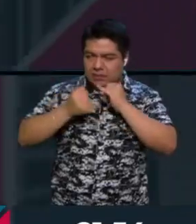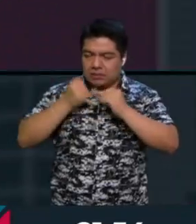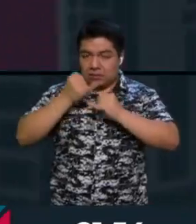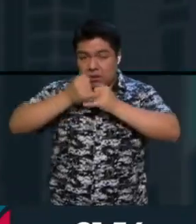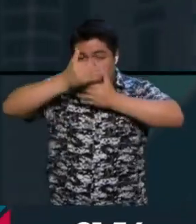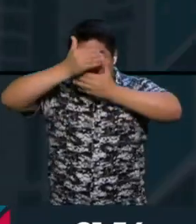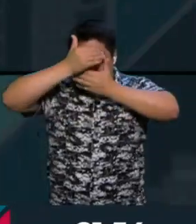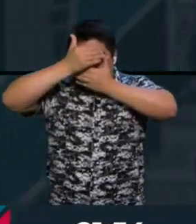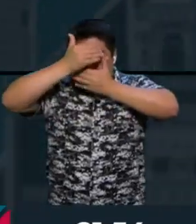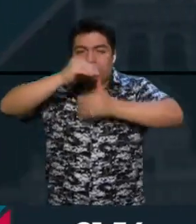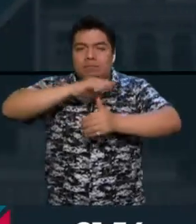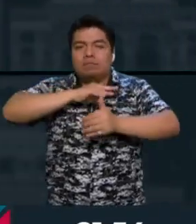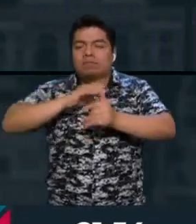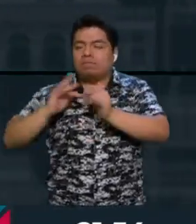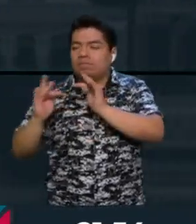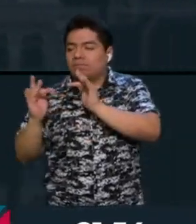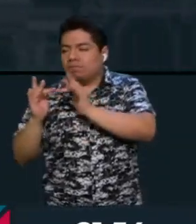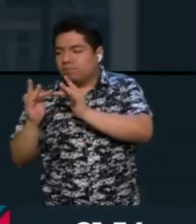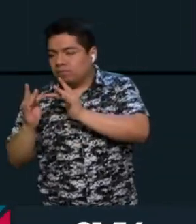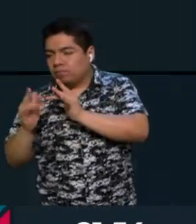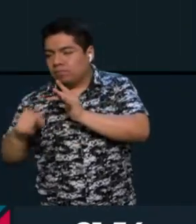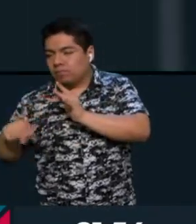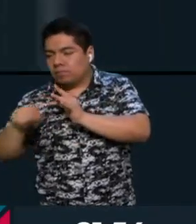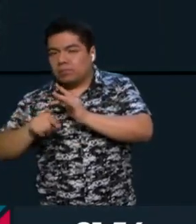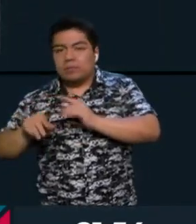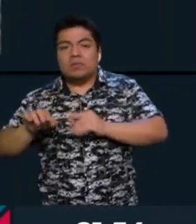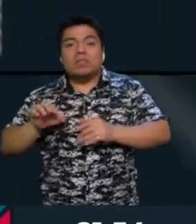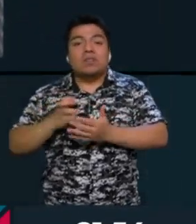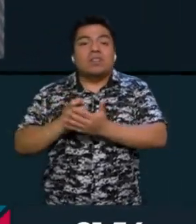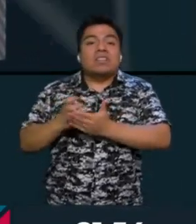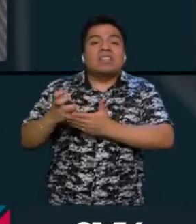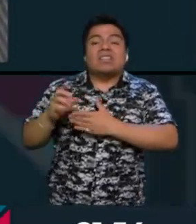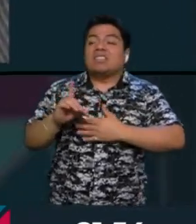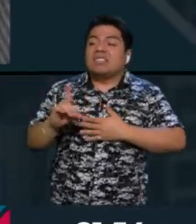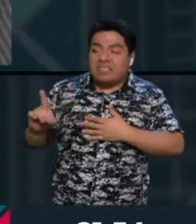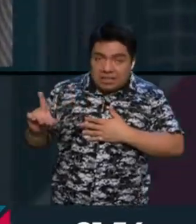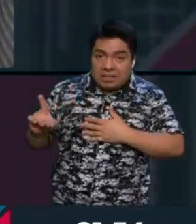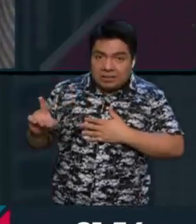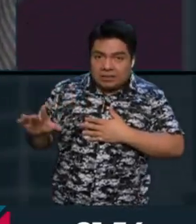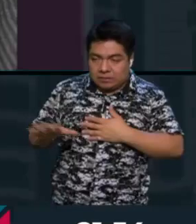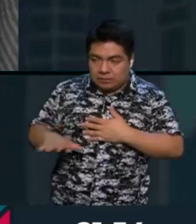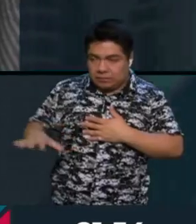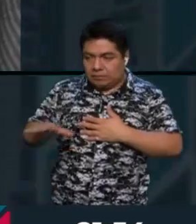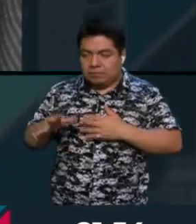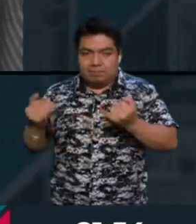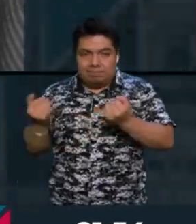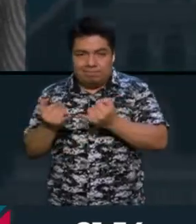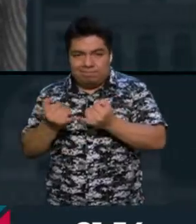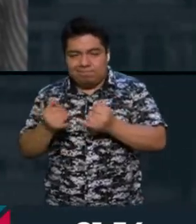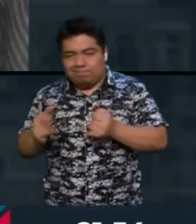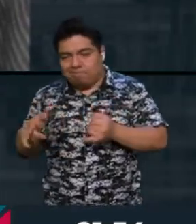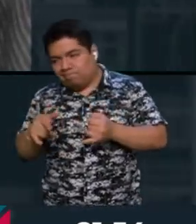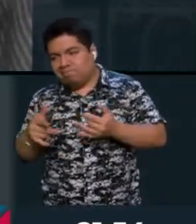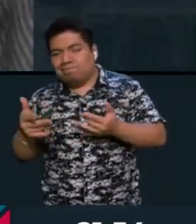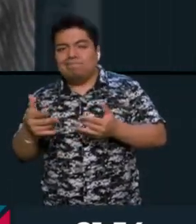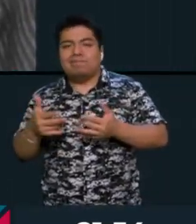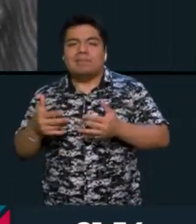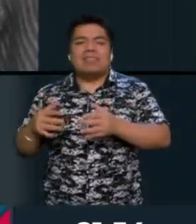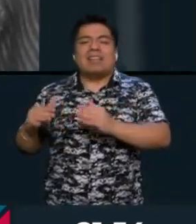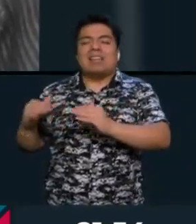vínculos con la extrema derecha y corresponden a los intereses de hegemonía de este